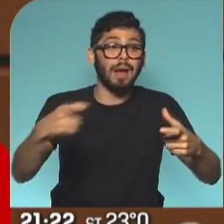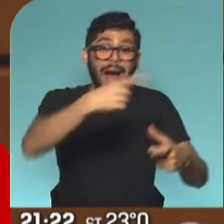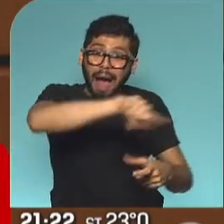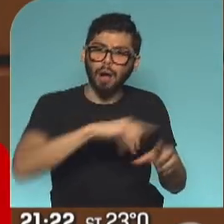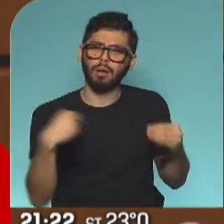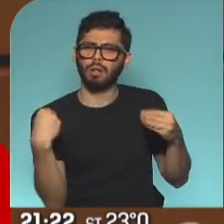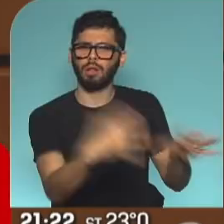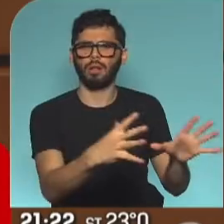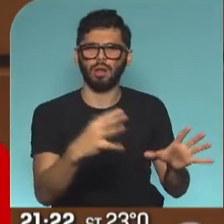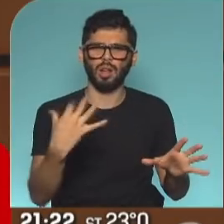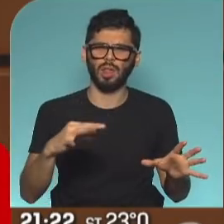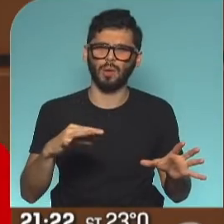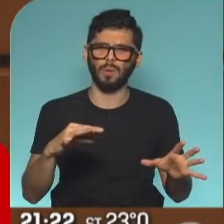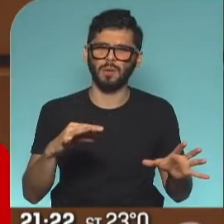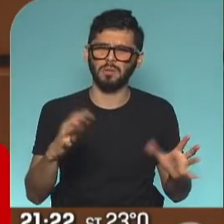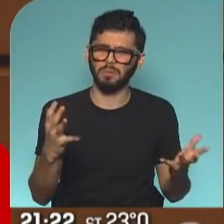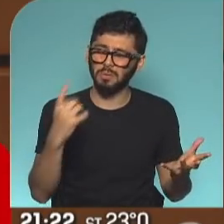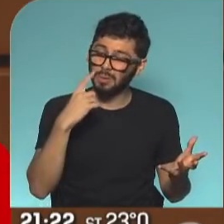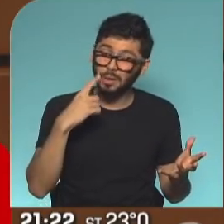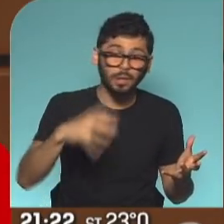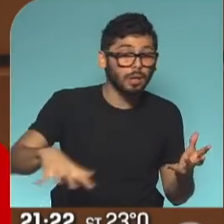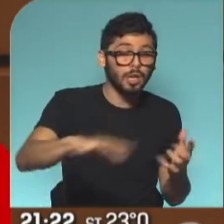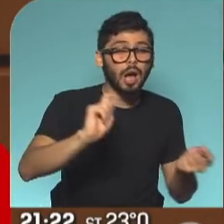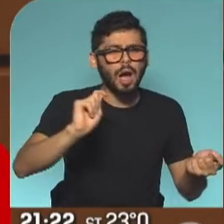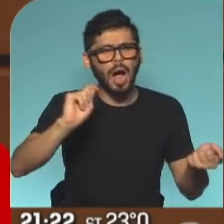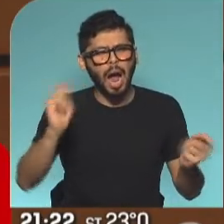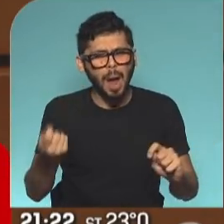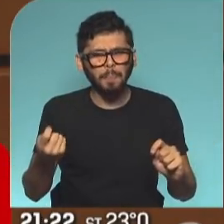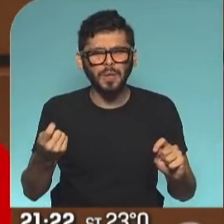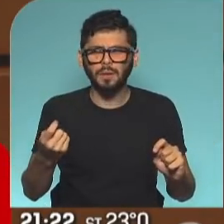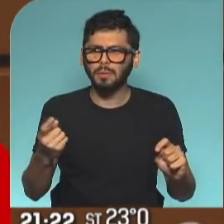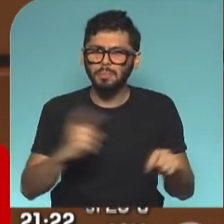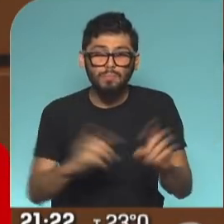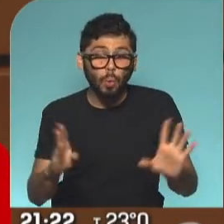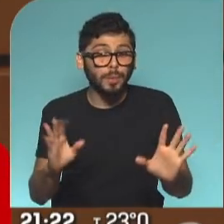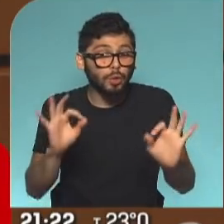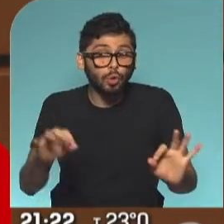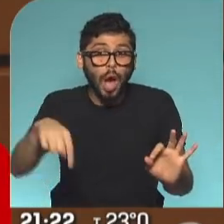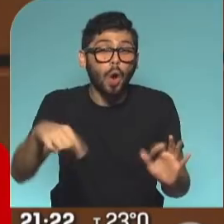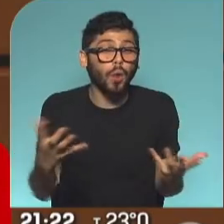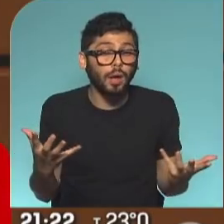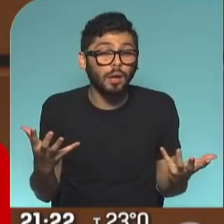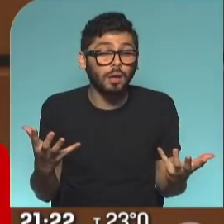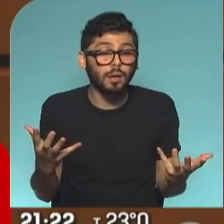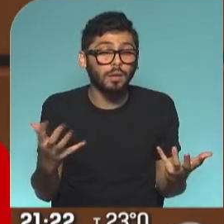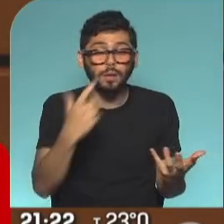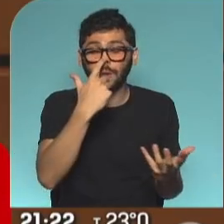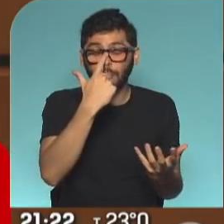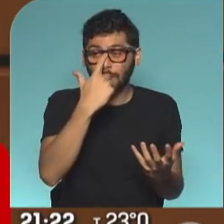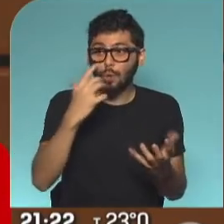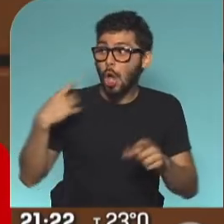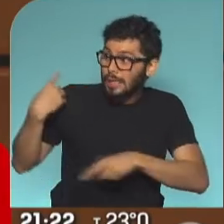¿No es momento de que pensemos en cambiar todo eso? ¿No es esta la hora de darnos cuenta que no podemos seguir